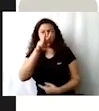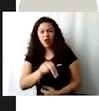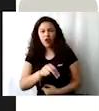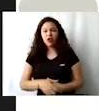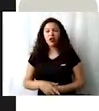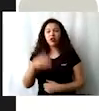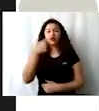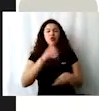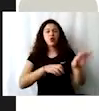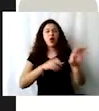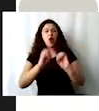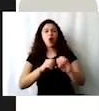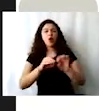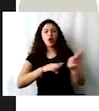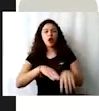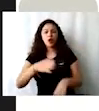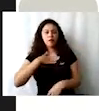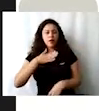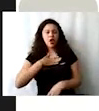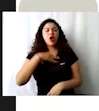de tu trabajo, que yo me ocuparé del mío.